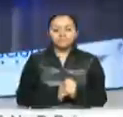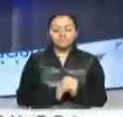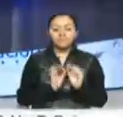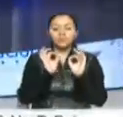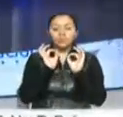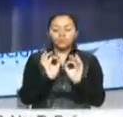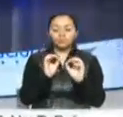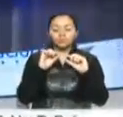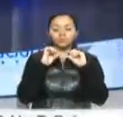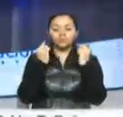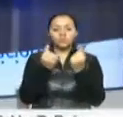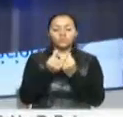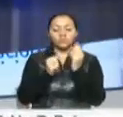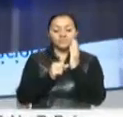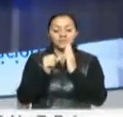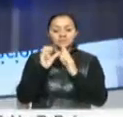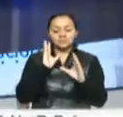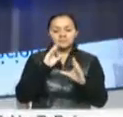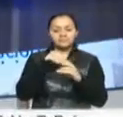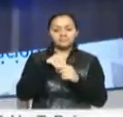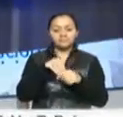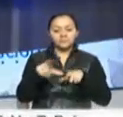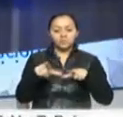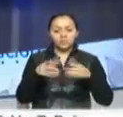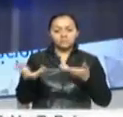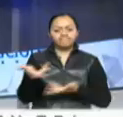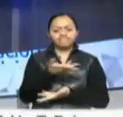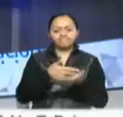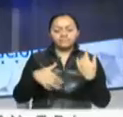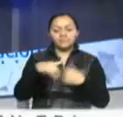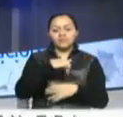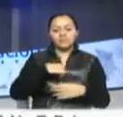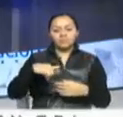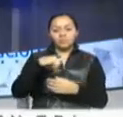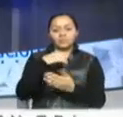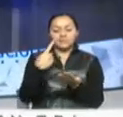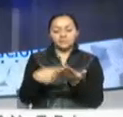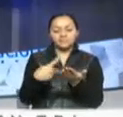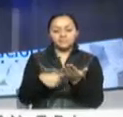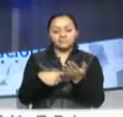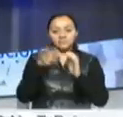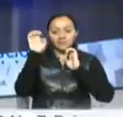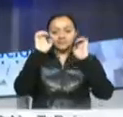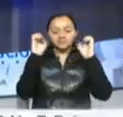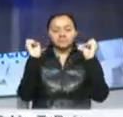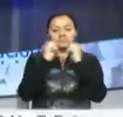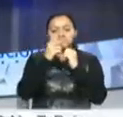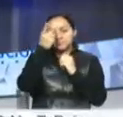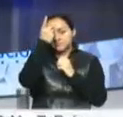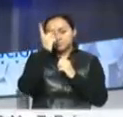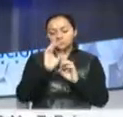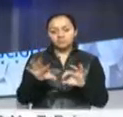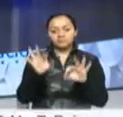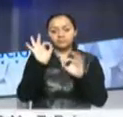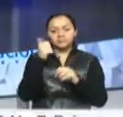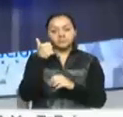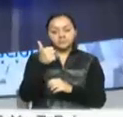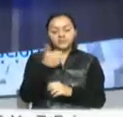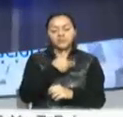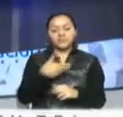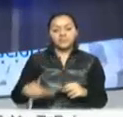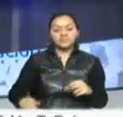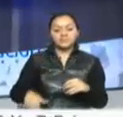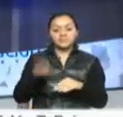Precisamente los gabinetes itinerantes son los espacios de democratización, análisis estratégico y toma de decisiones entre el presidente de la